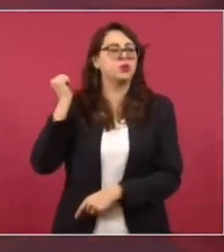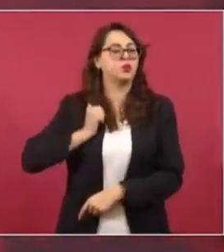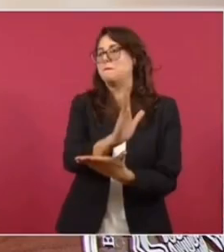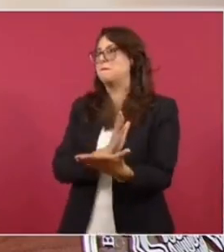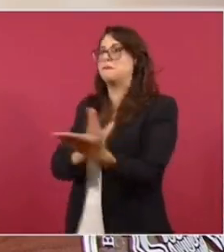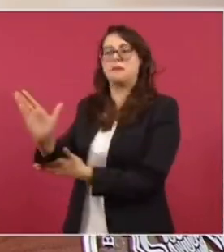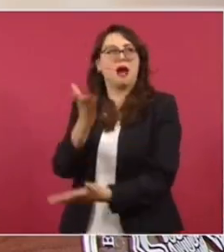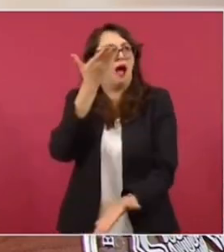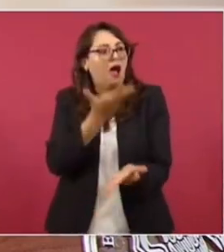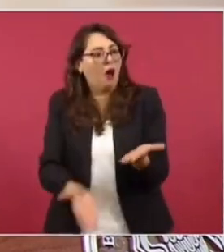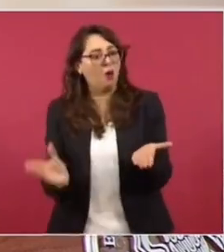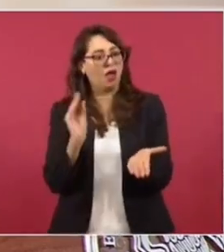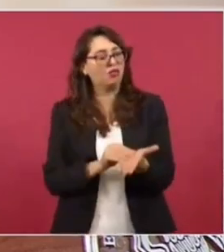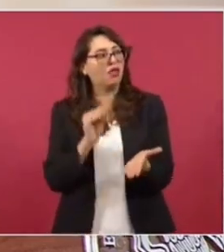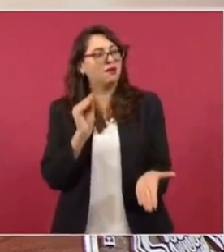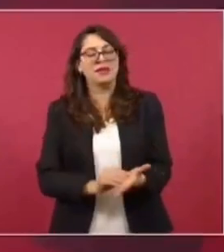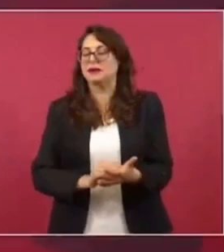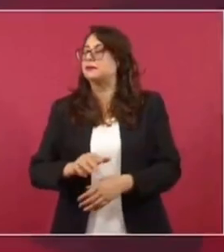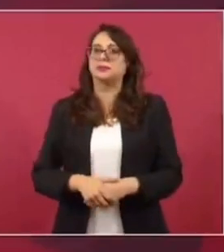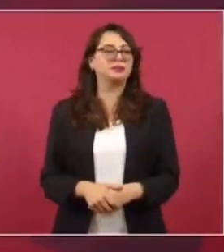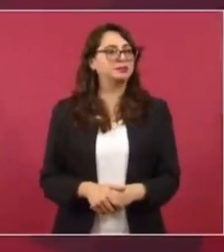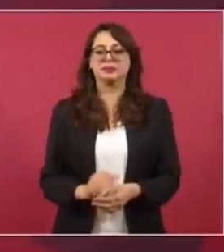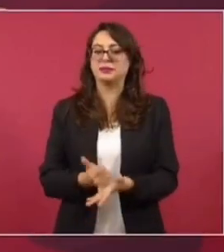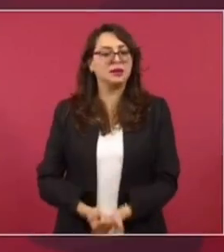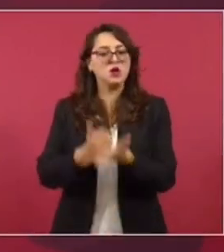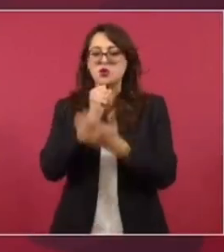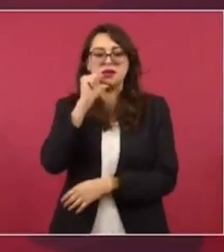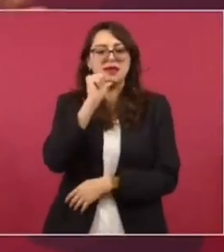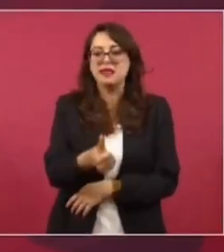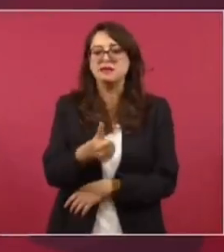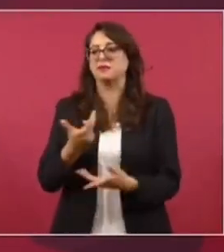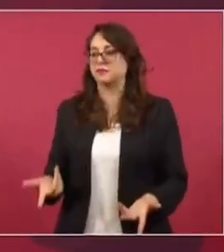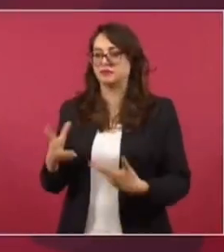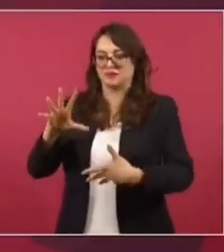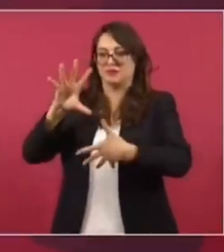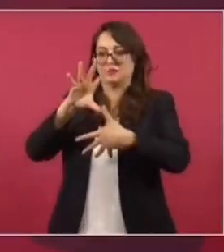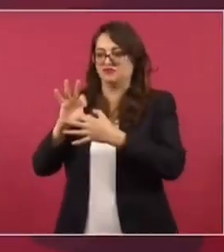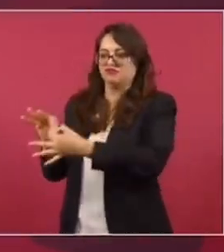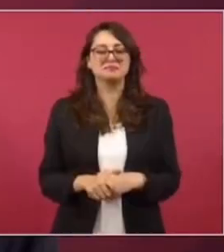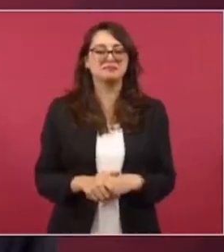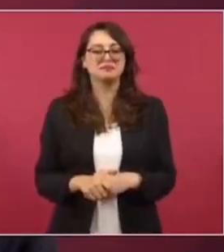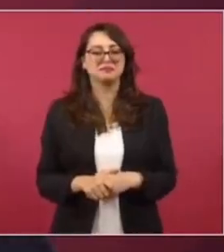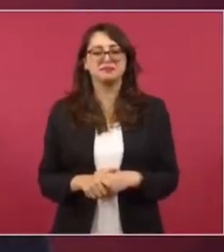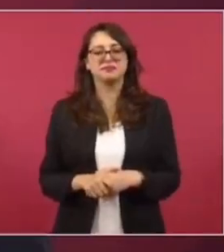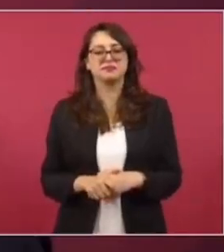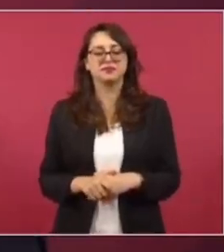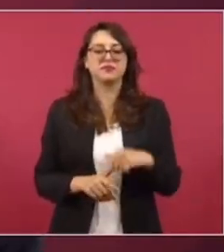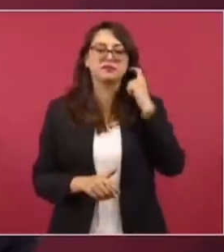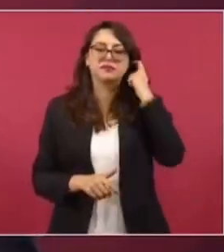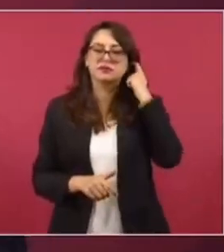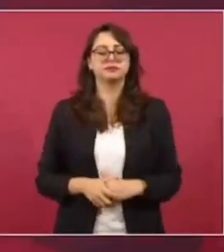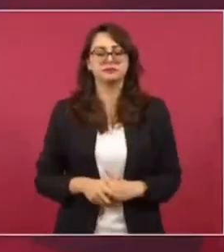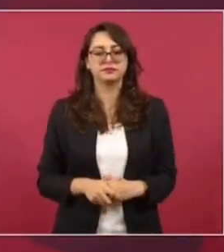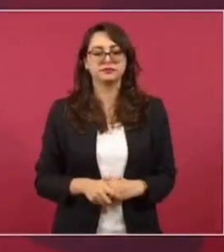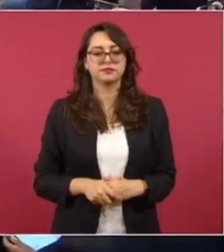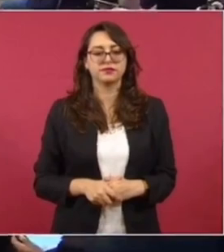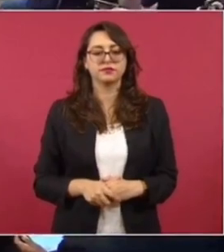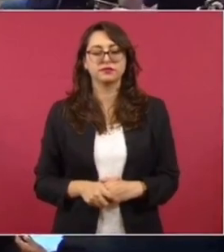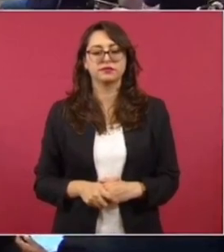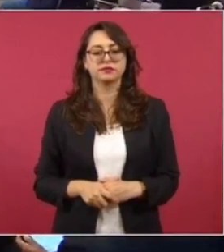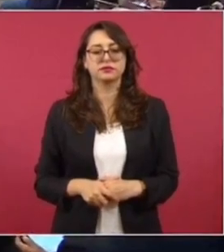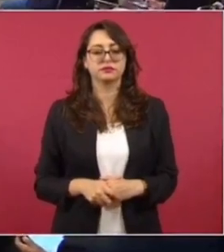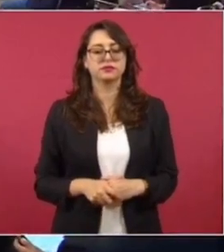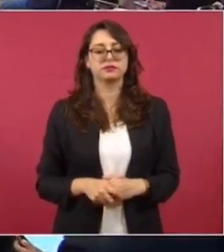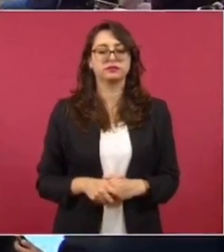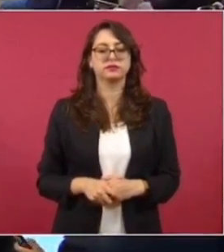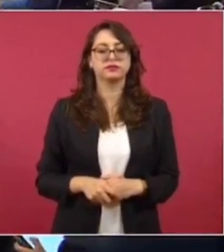injerencista que en nada ayuda a buscar la hermandad entre los pueblos del continente americano. Es prepotencia. Entonces, si me